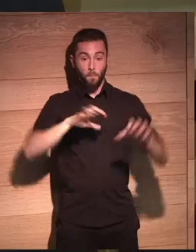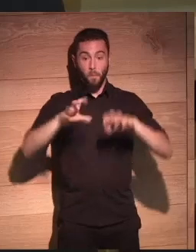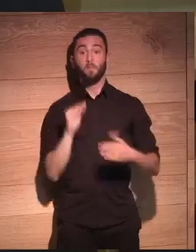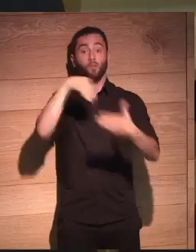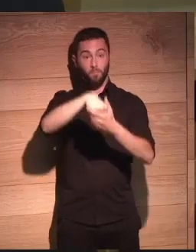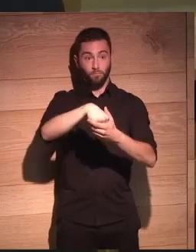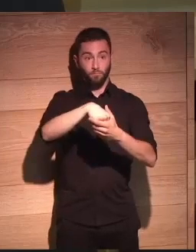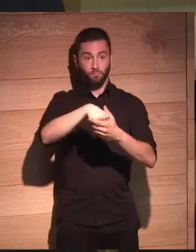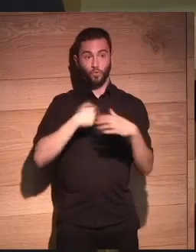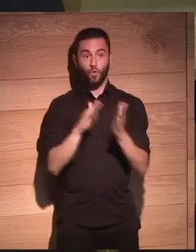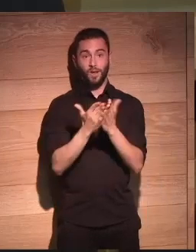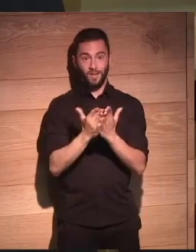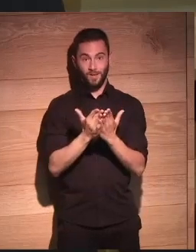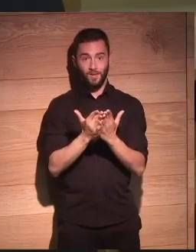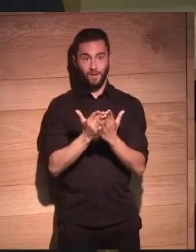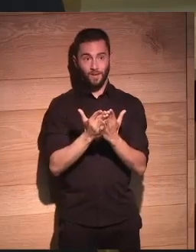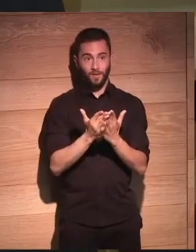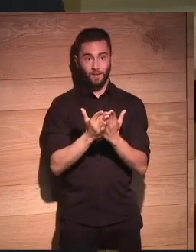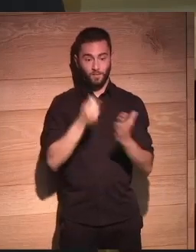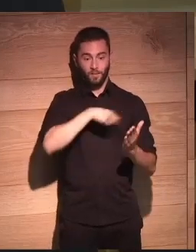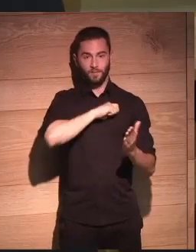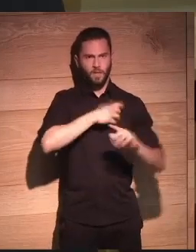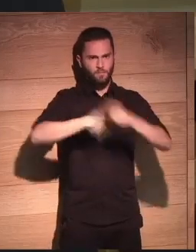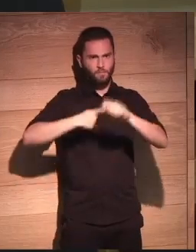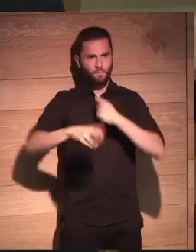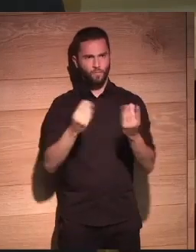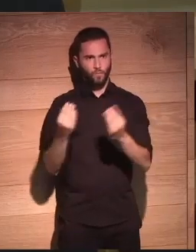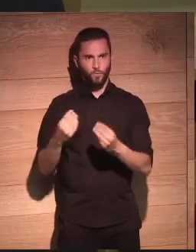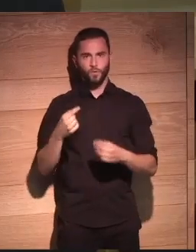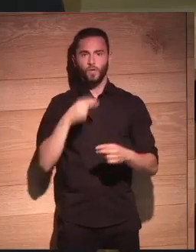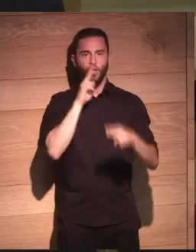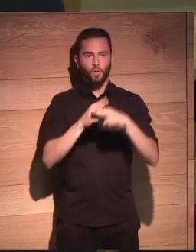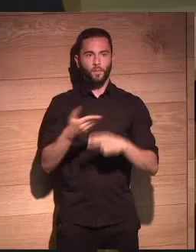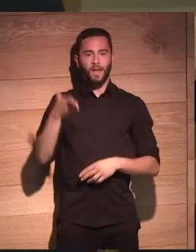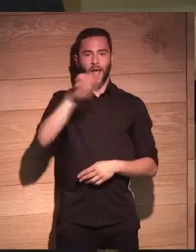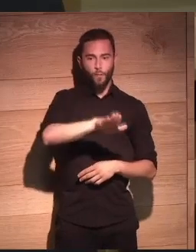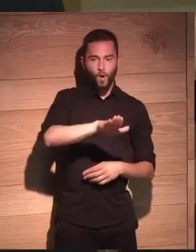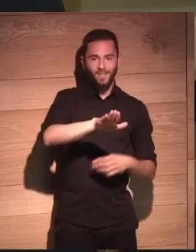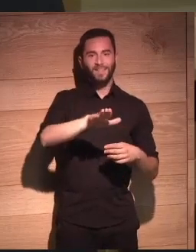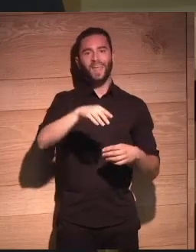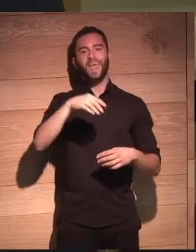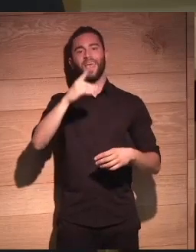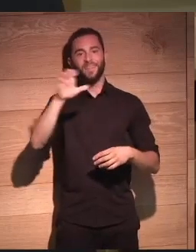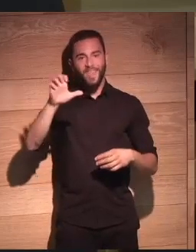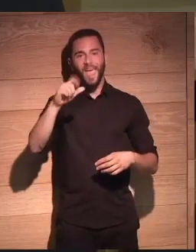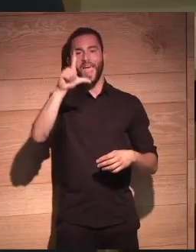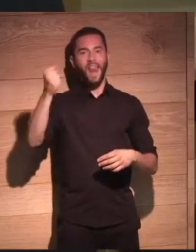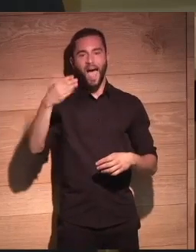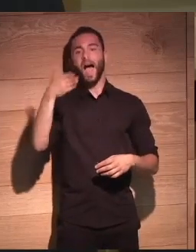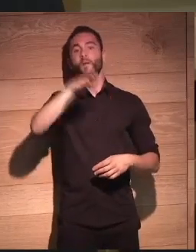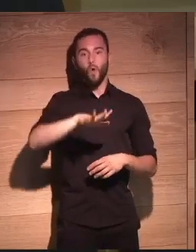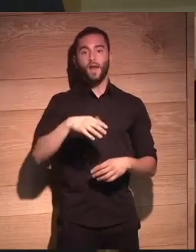movimiento. He escrito un libro que ha sido un bestseller en España que se llama La muerte de la muerte y cómo vamos a curar